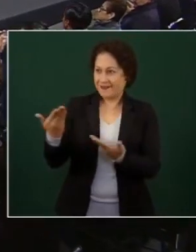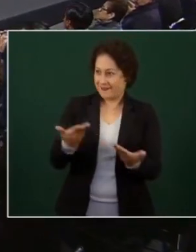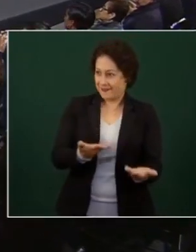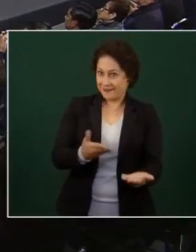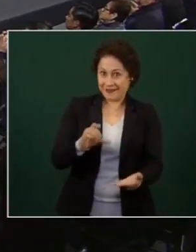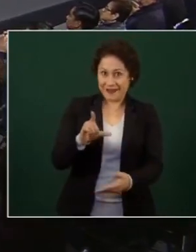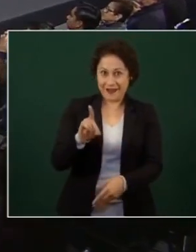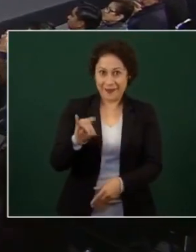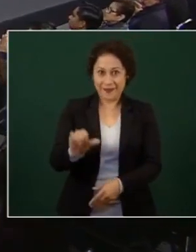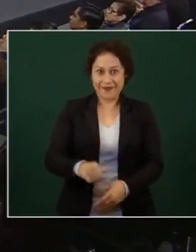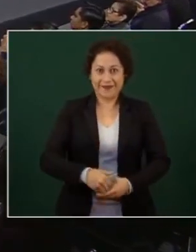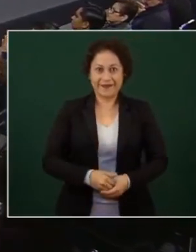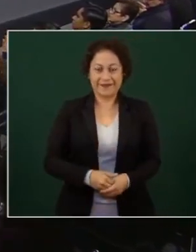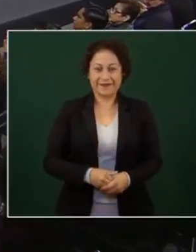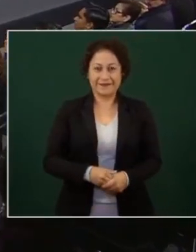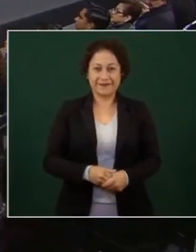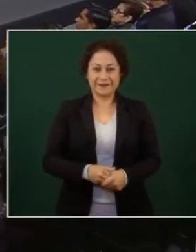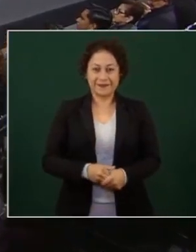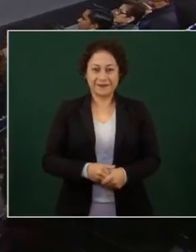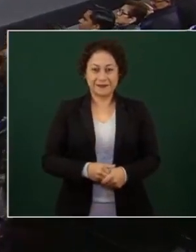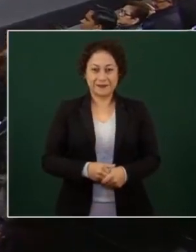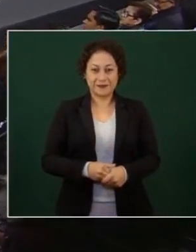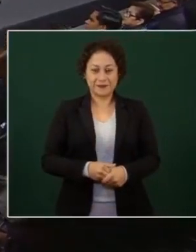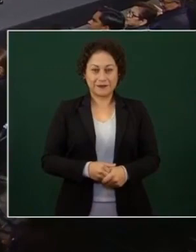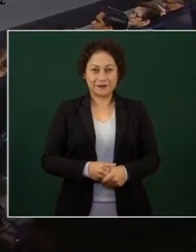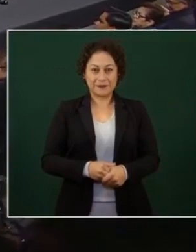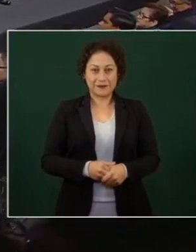voy a ir allá. Sí.